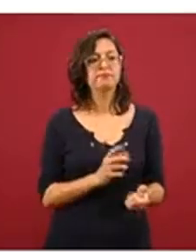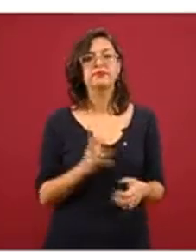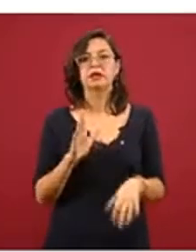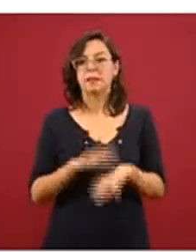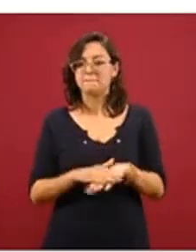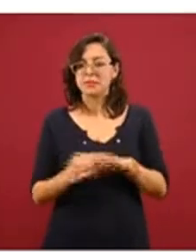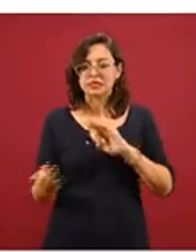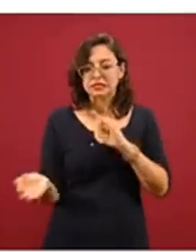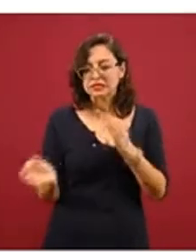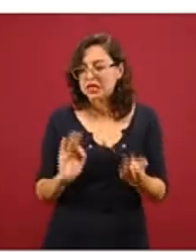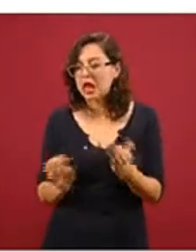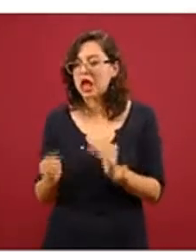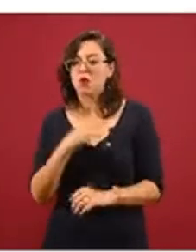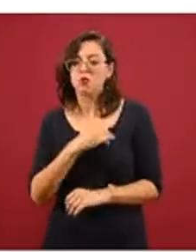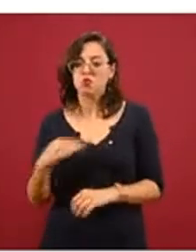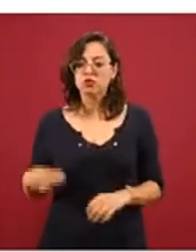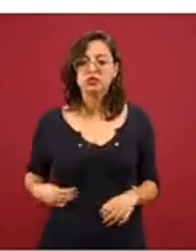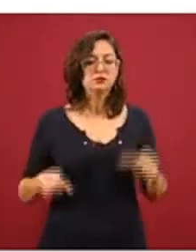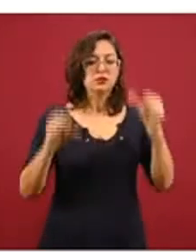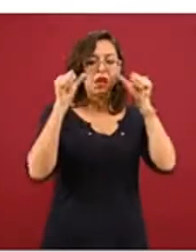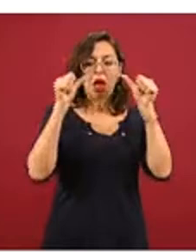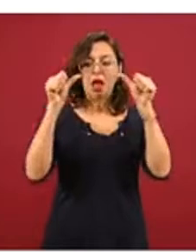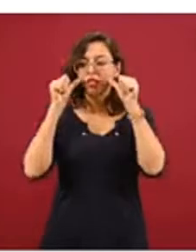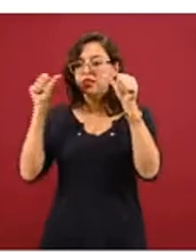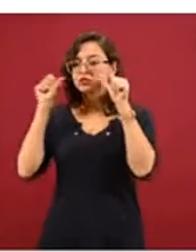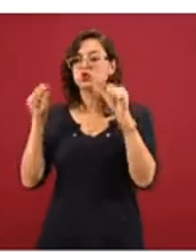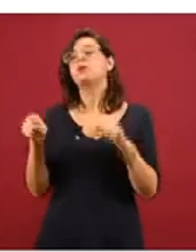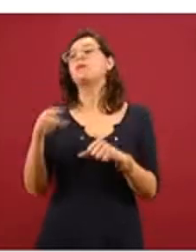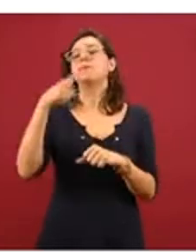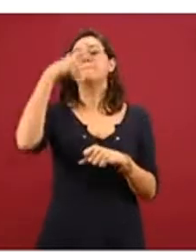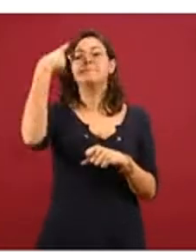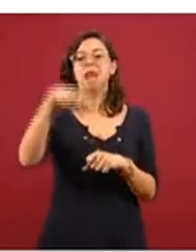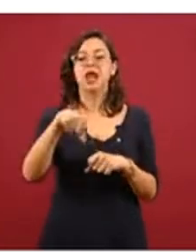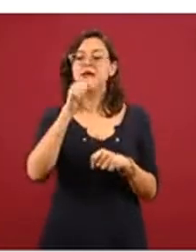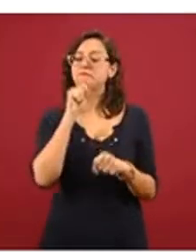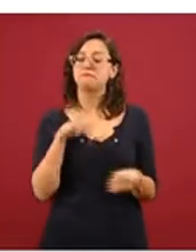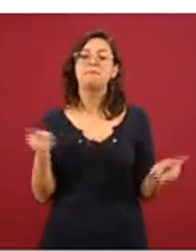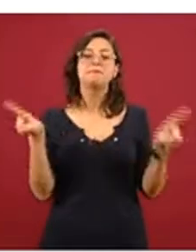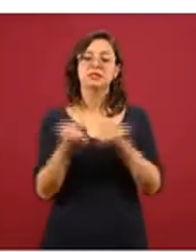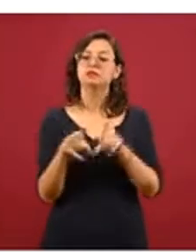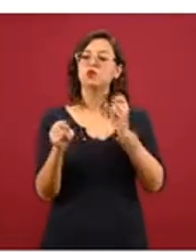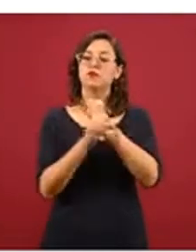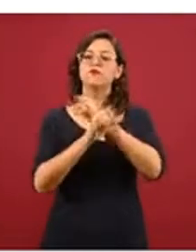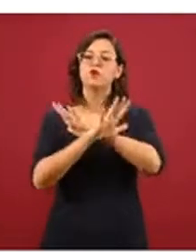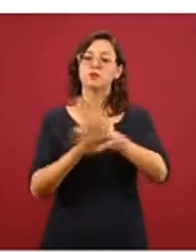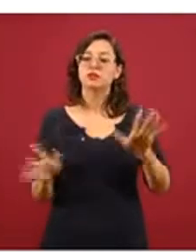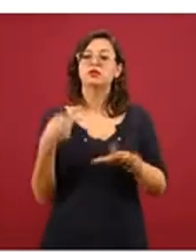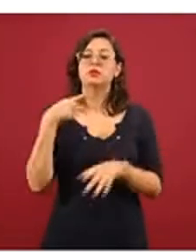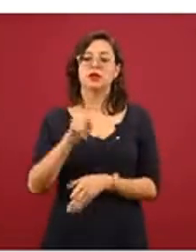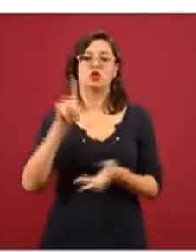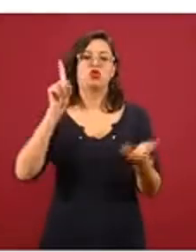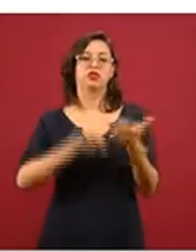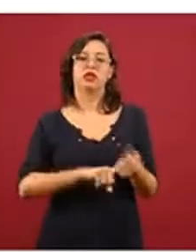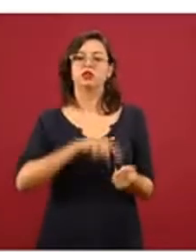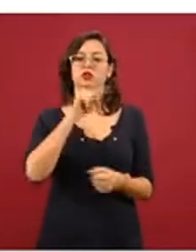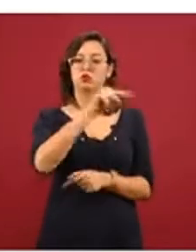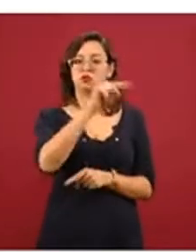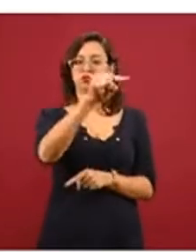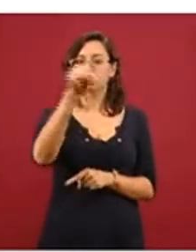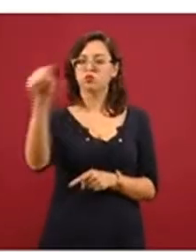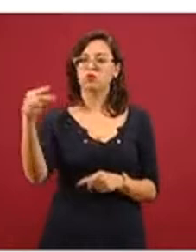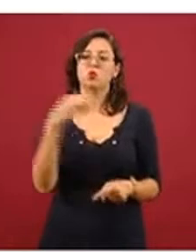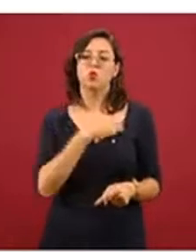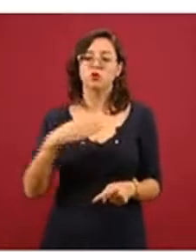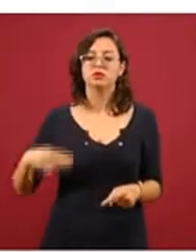más local, municipal, para poder tener este mismo esquema de información, pero de las unidades